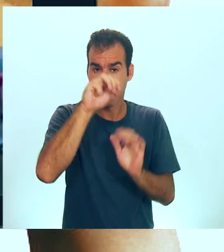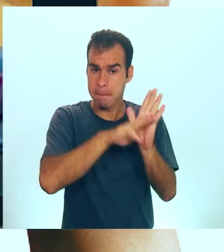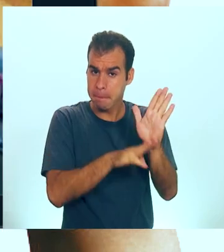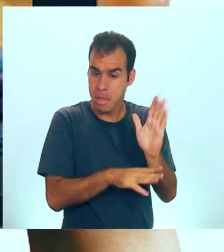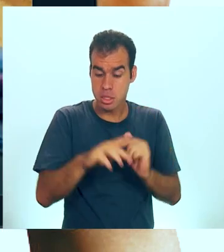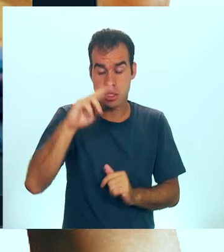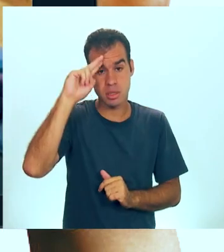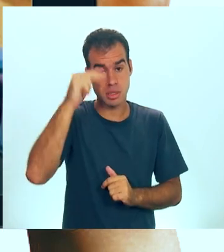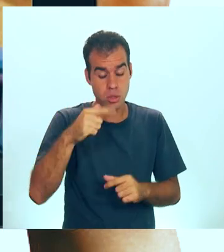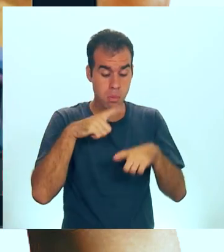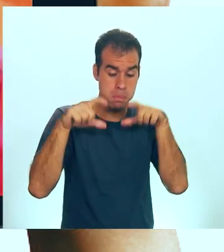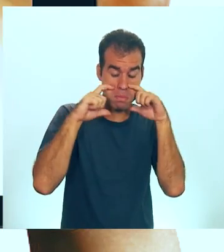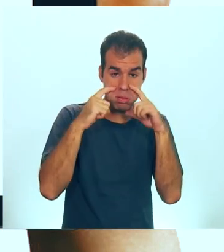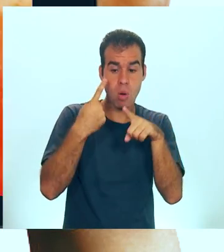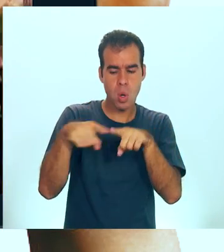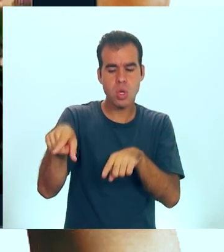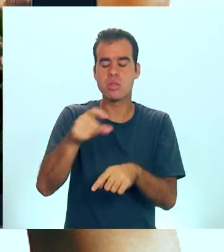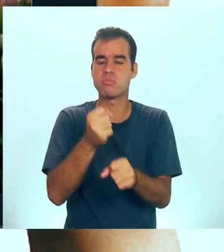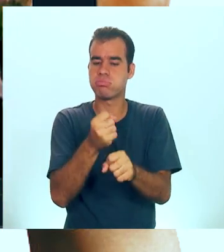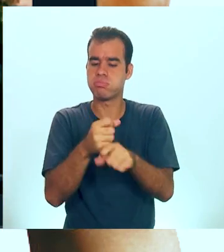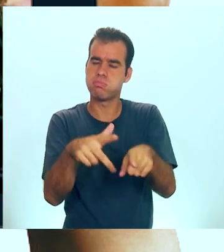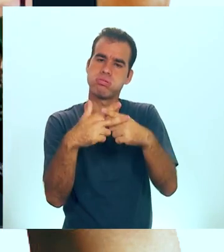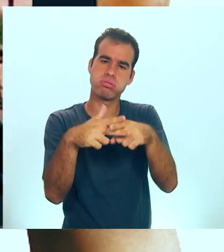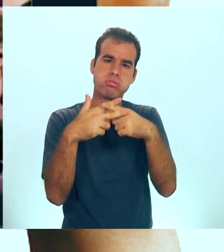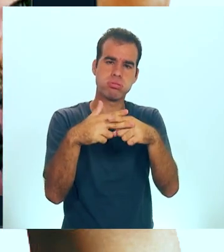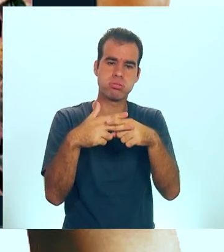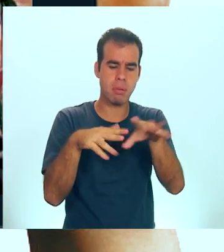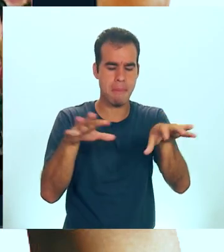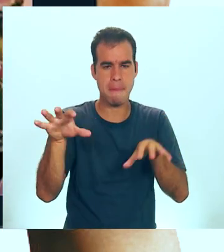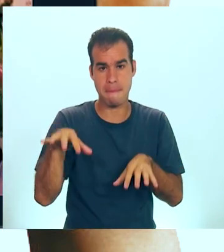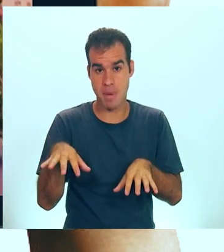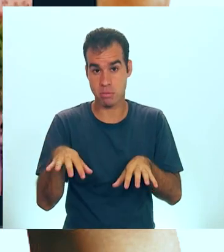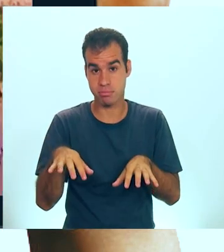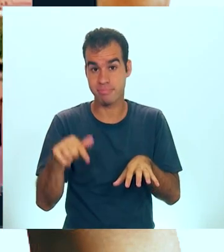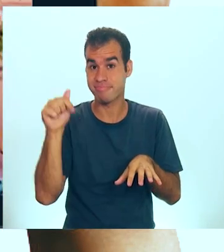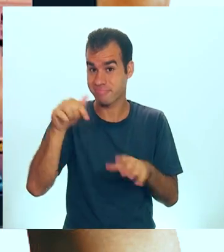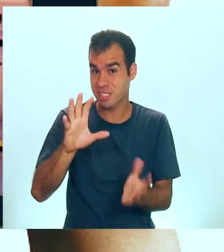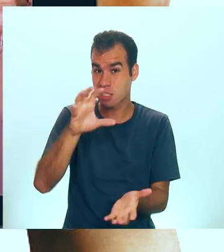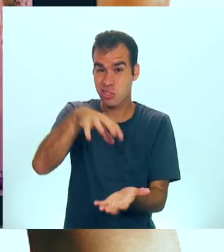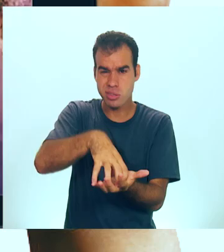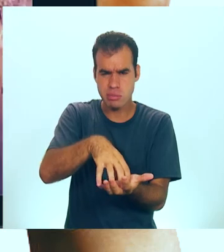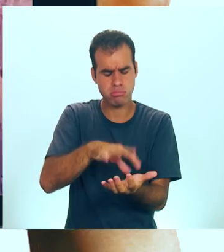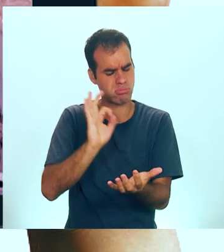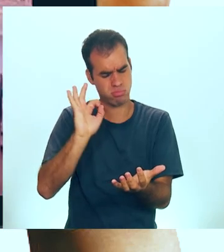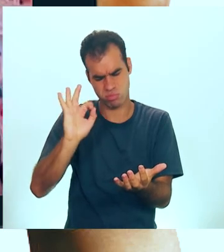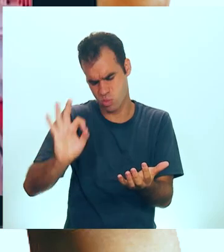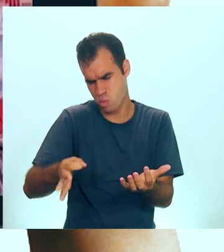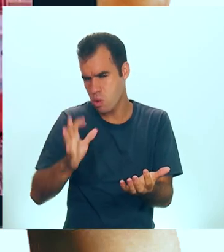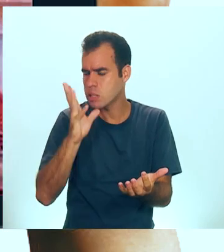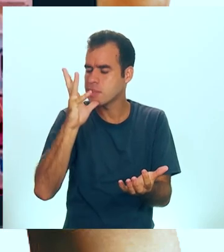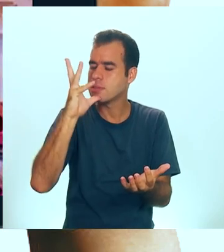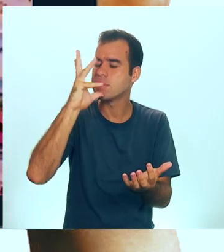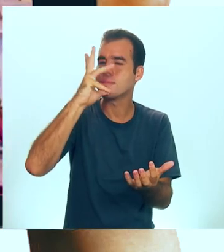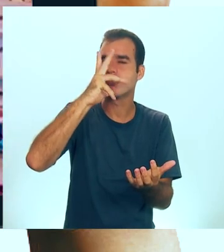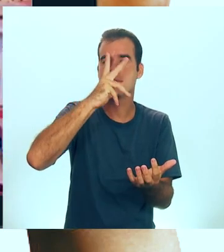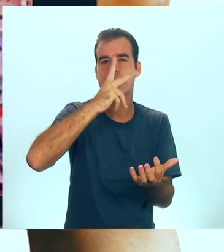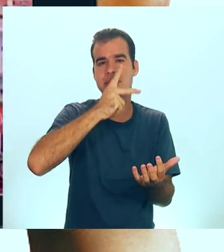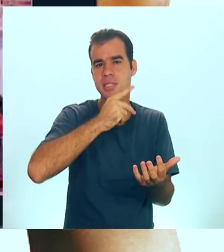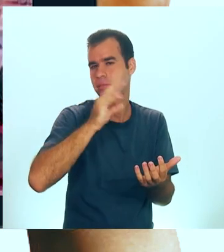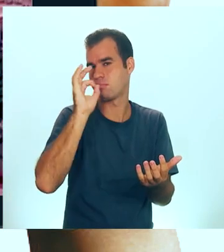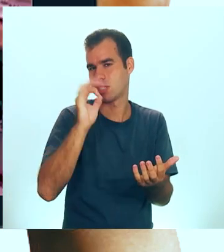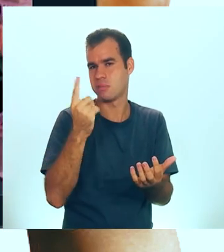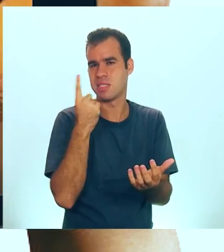rescate del patrimonio común. Nuestra ciudad mantendrá la belleza que la caracteriza, con la que se ha ganado